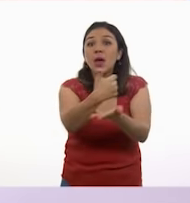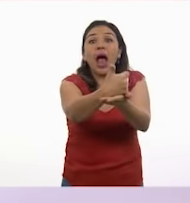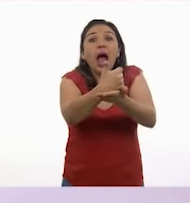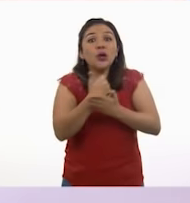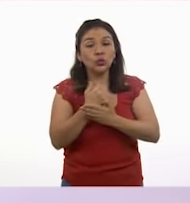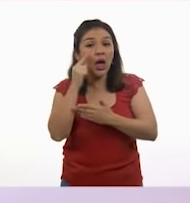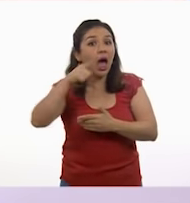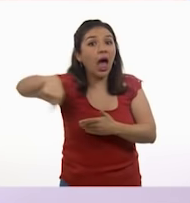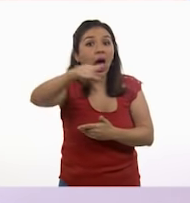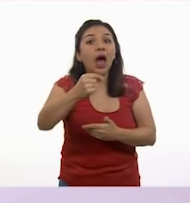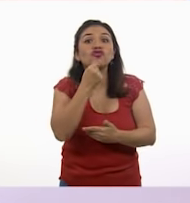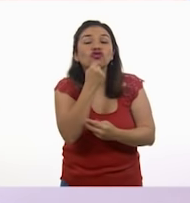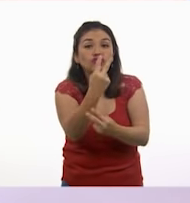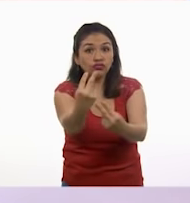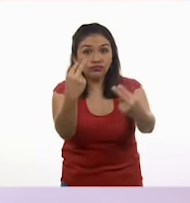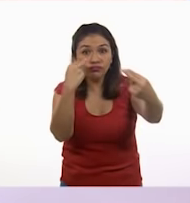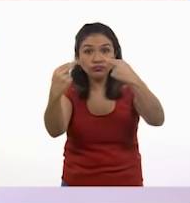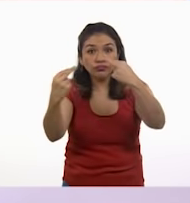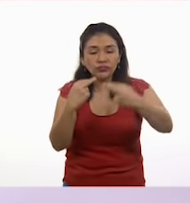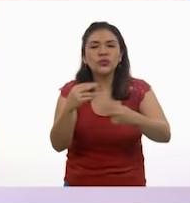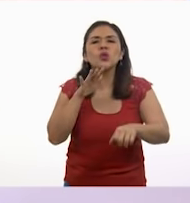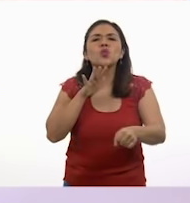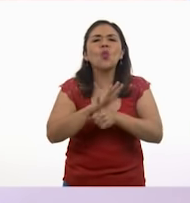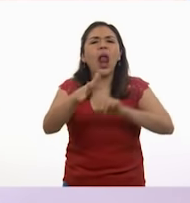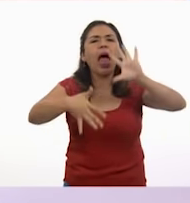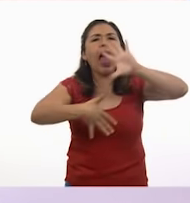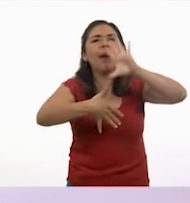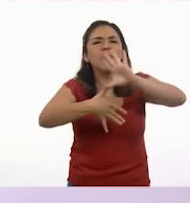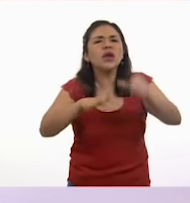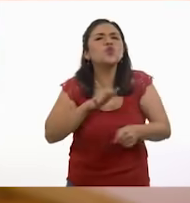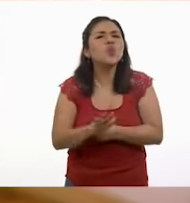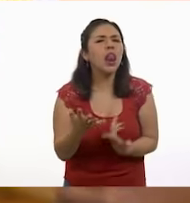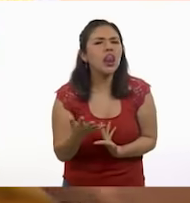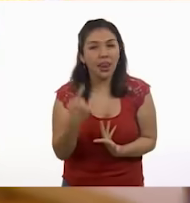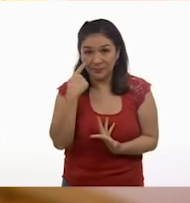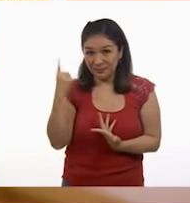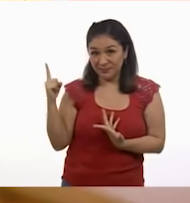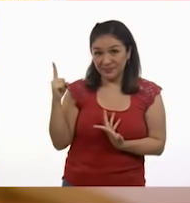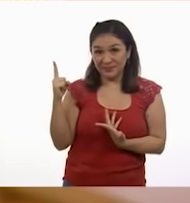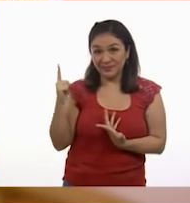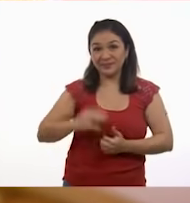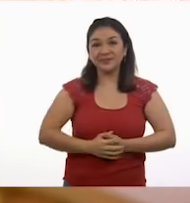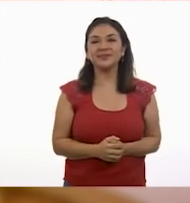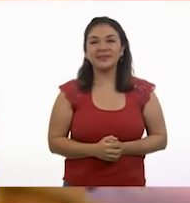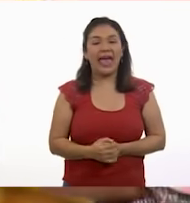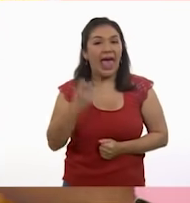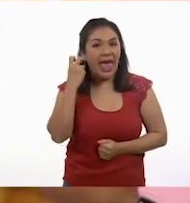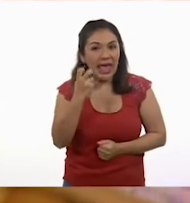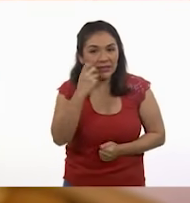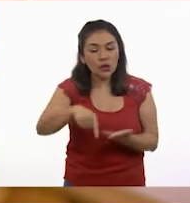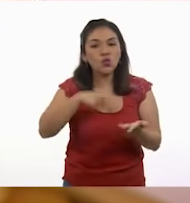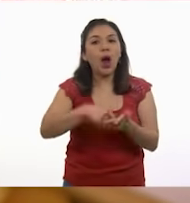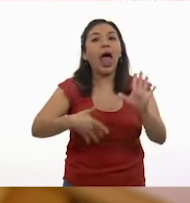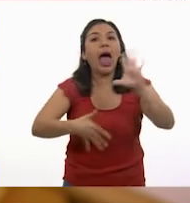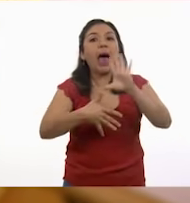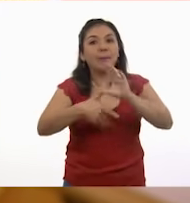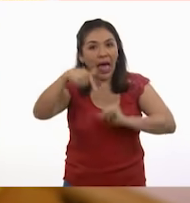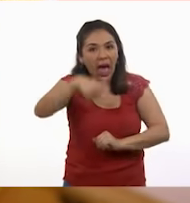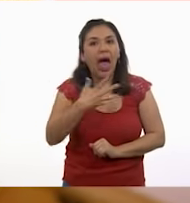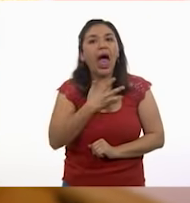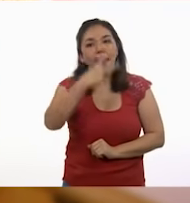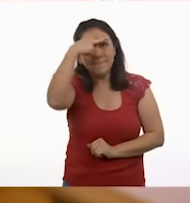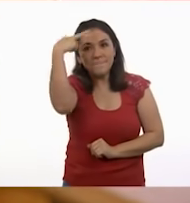alumnos que nos están viendo cuál es el continente americano aquí es aquí está aquí estamos nosotros aquí está